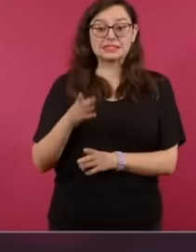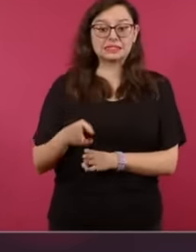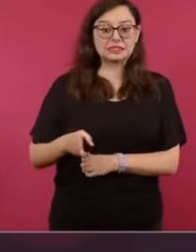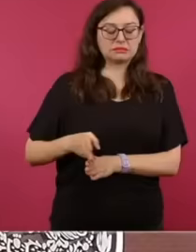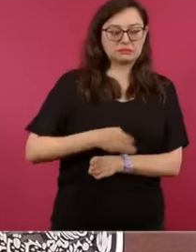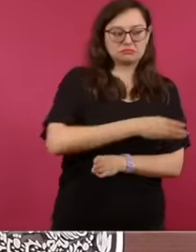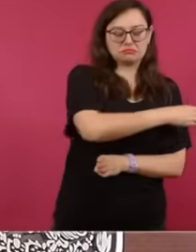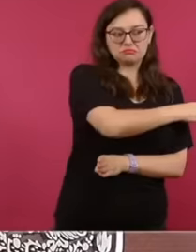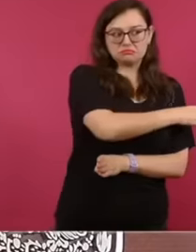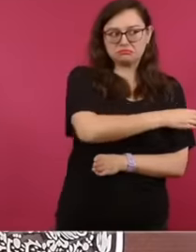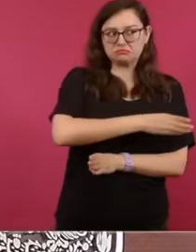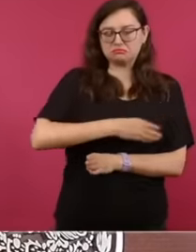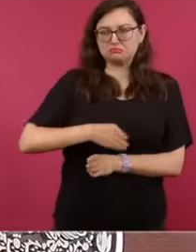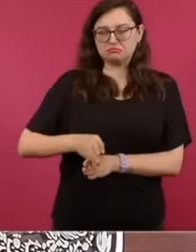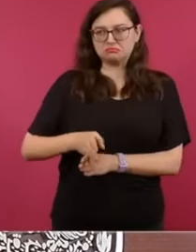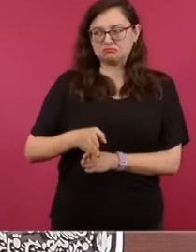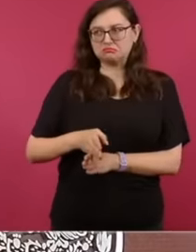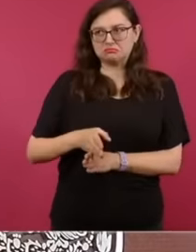vislumbraba